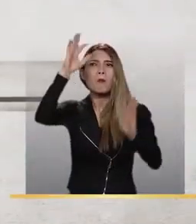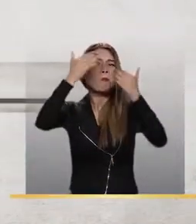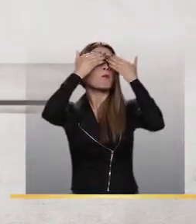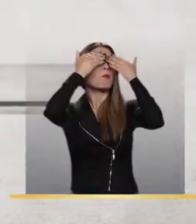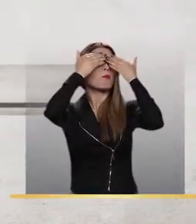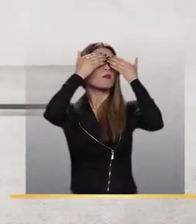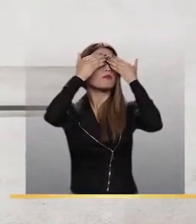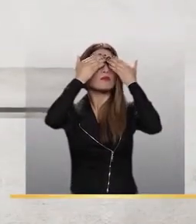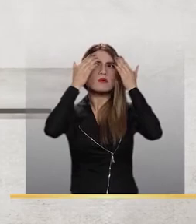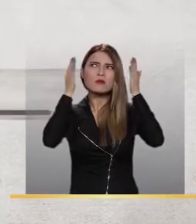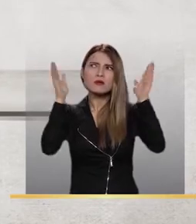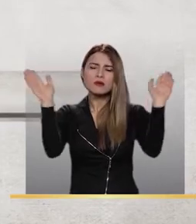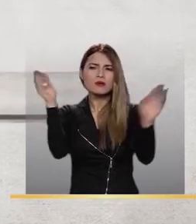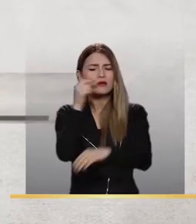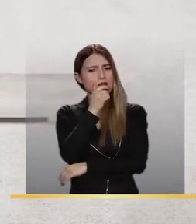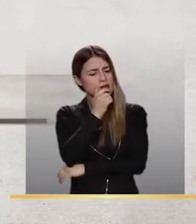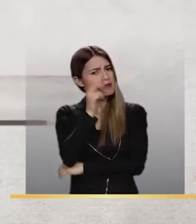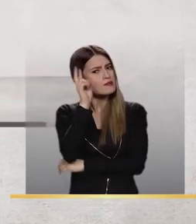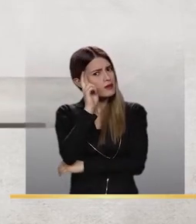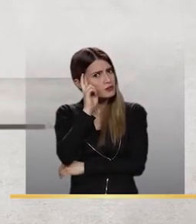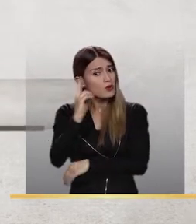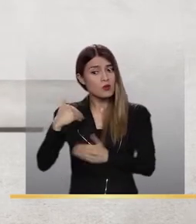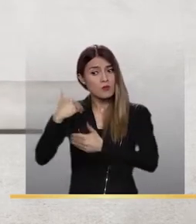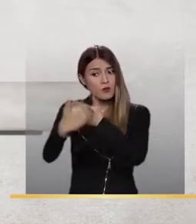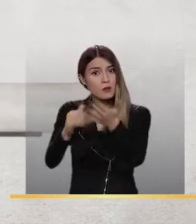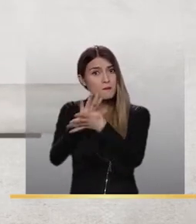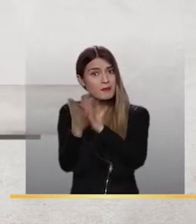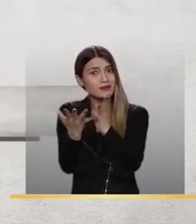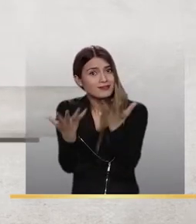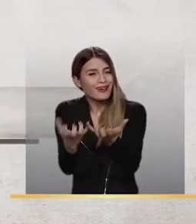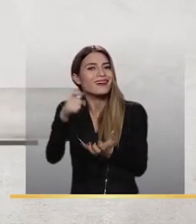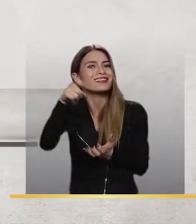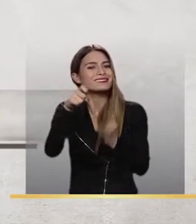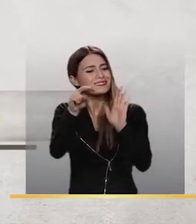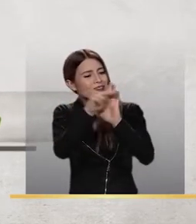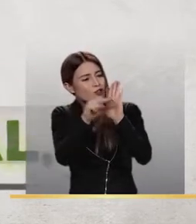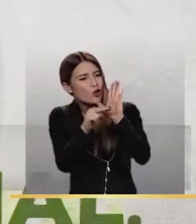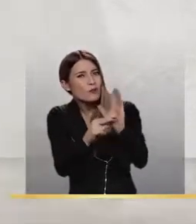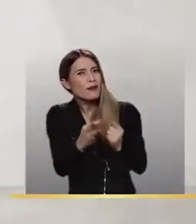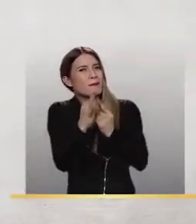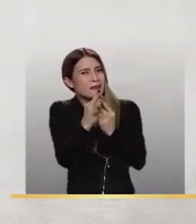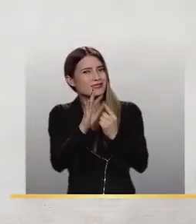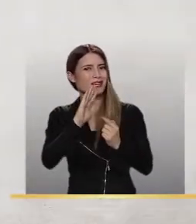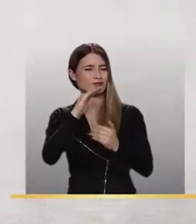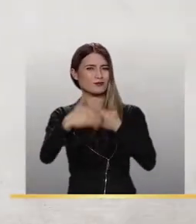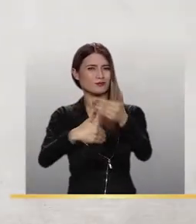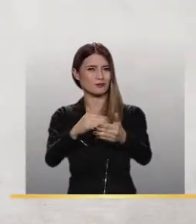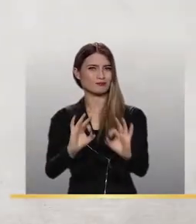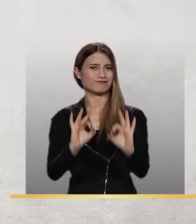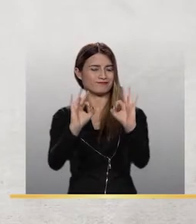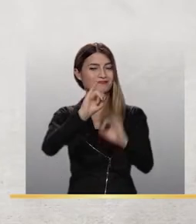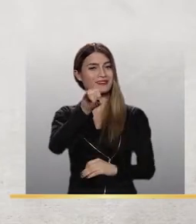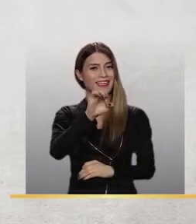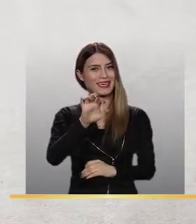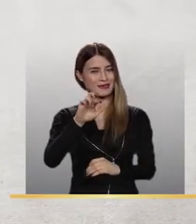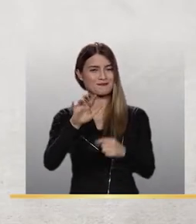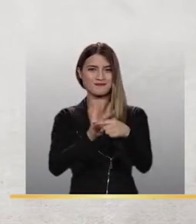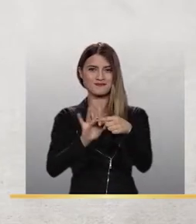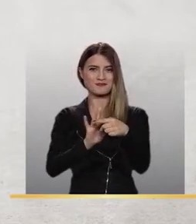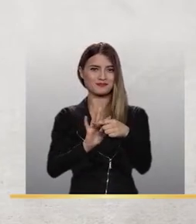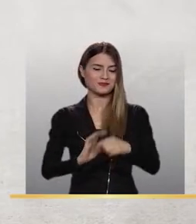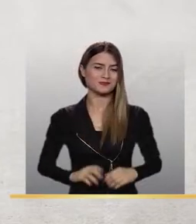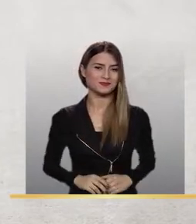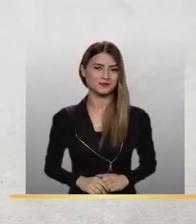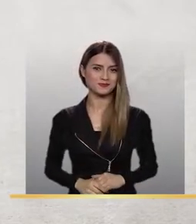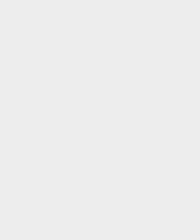ojos y nos damos cuenta de que ninguna paz se consigue sin una justicia restaurativa y transparente? GEP, en